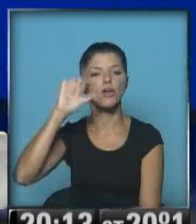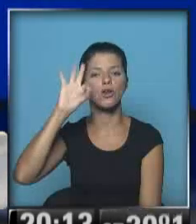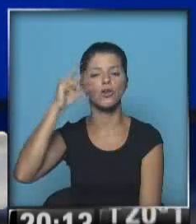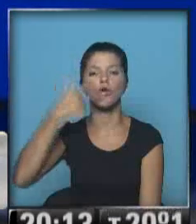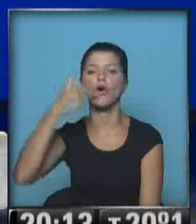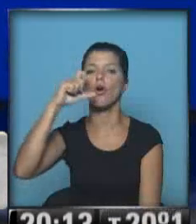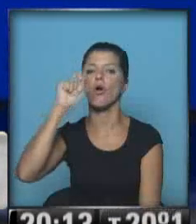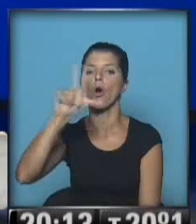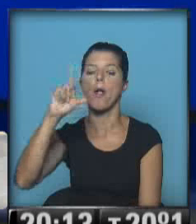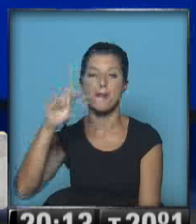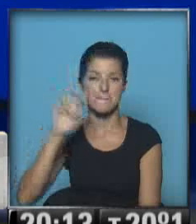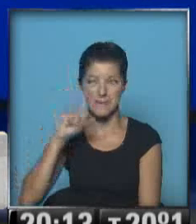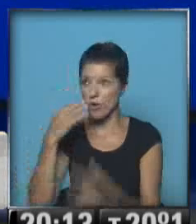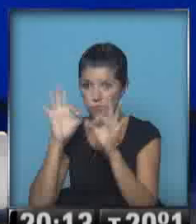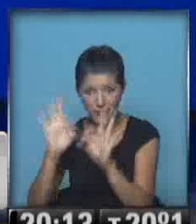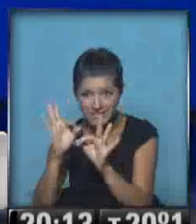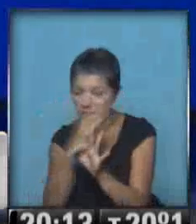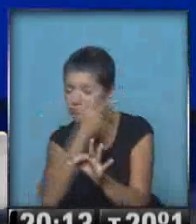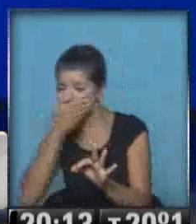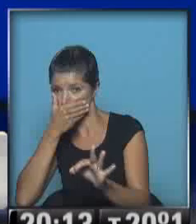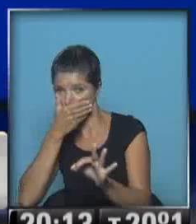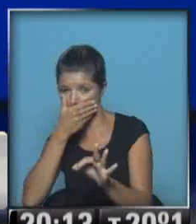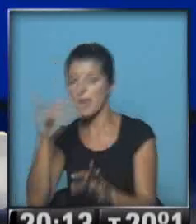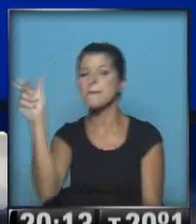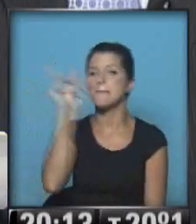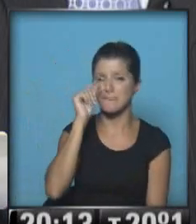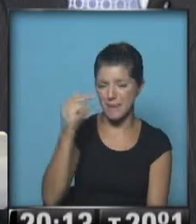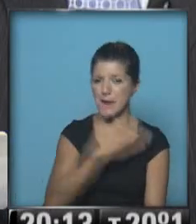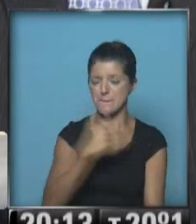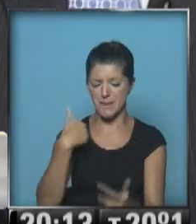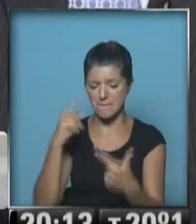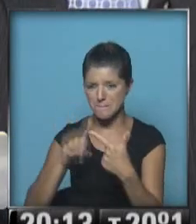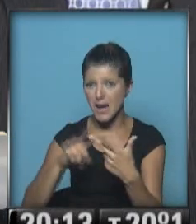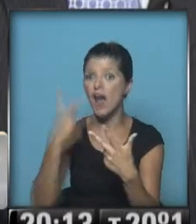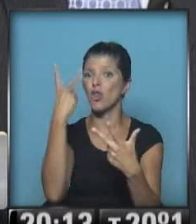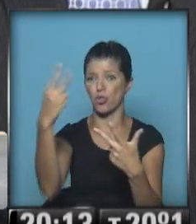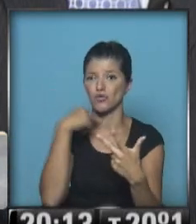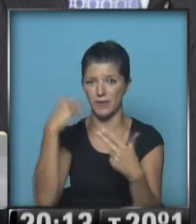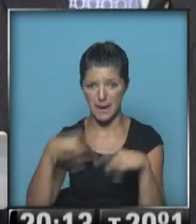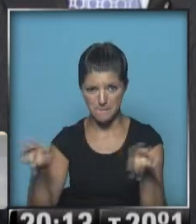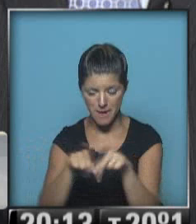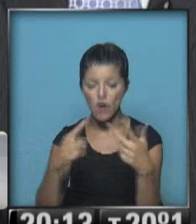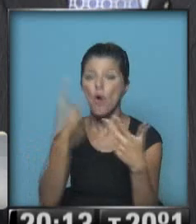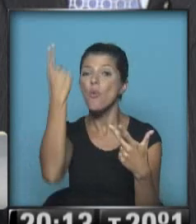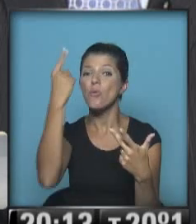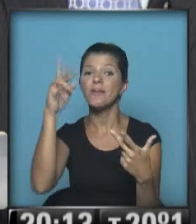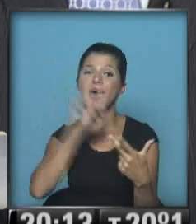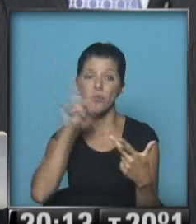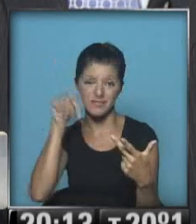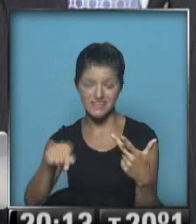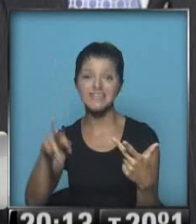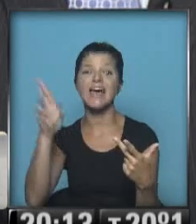en ese momento había sido secuestrada el papá la mamá los dos hermanos una nena de 16